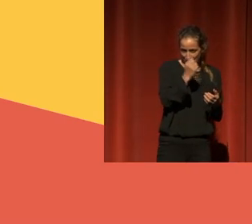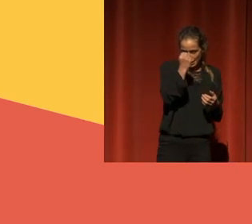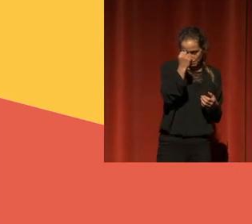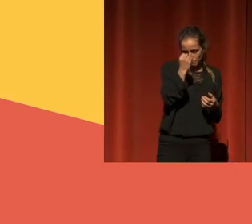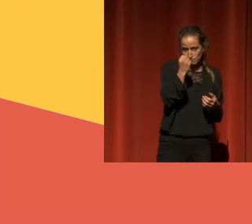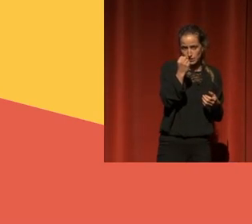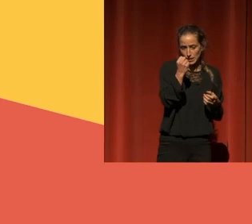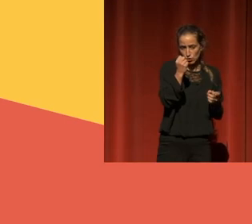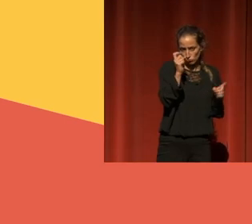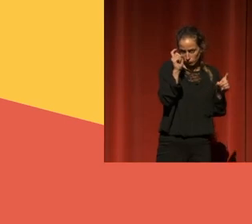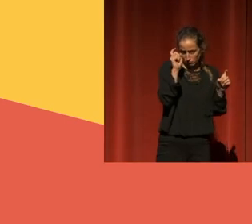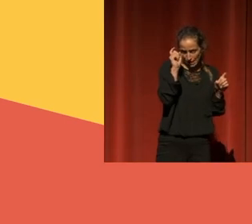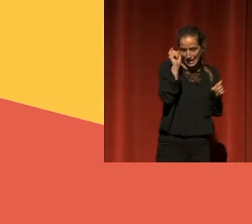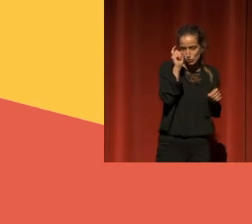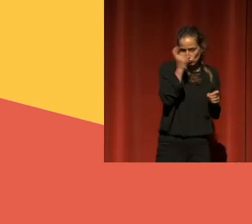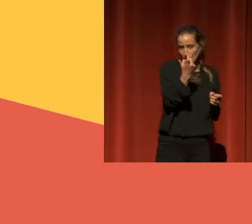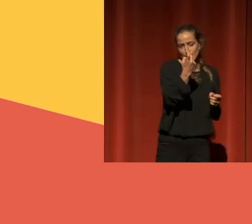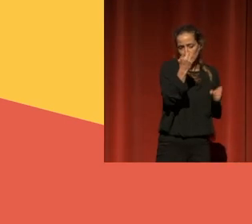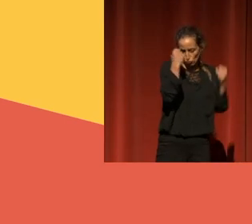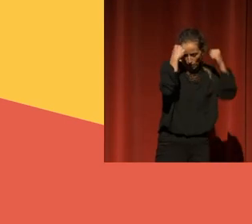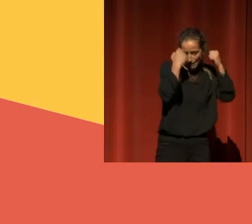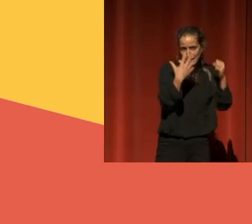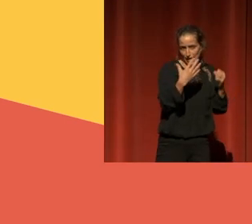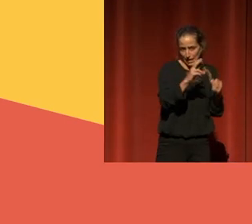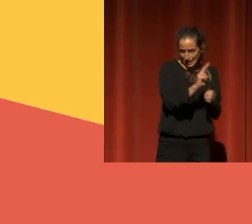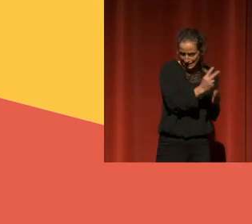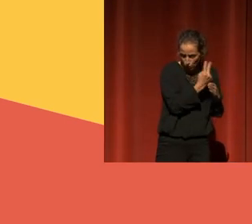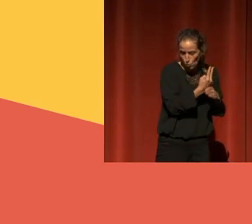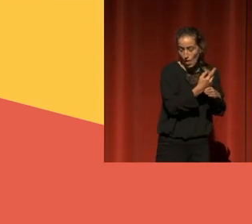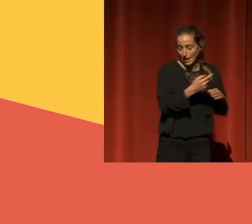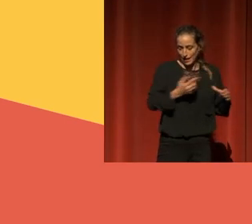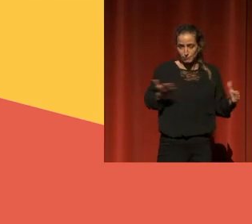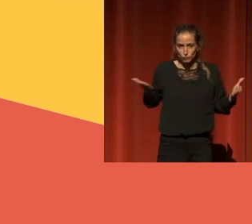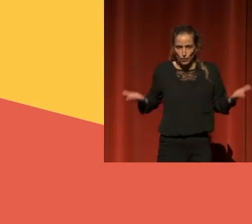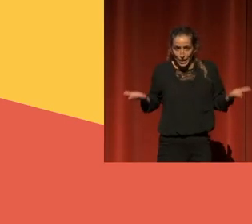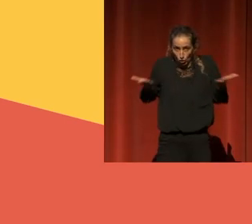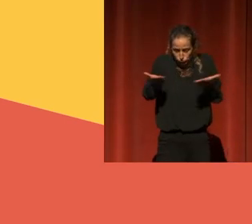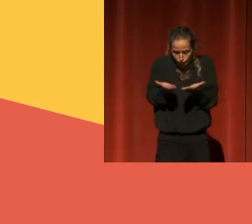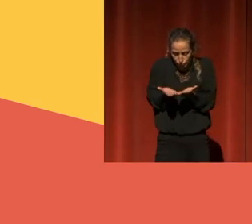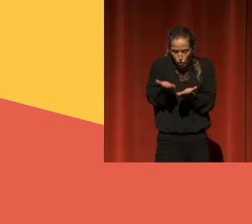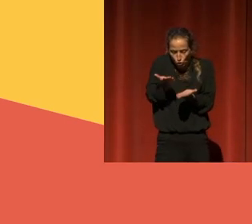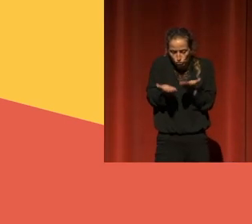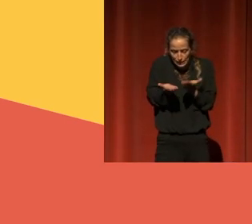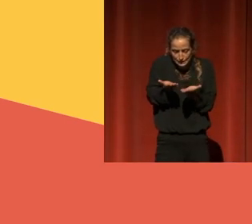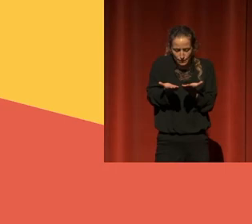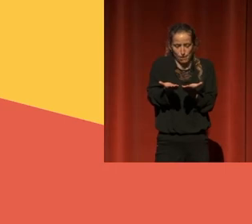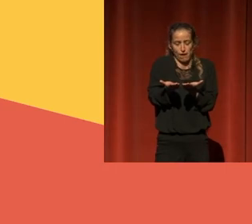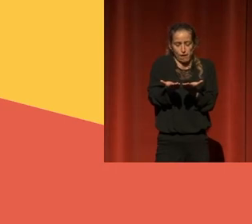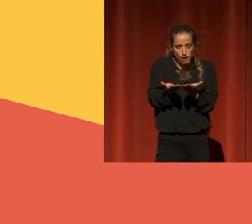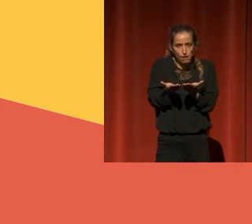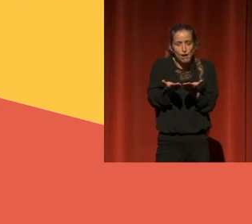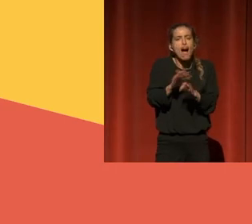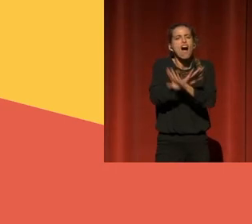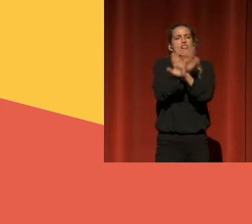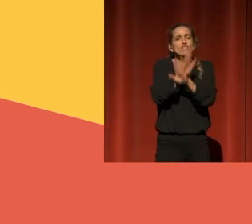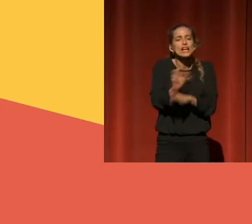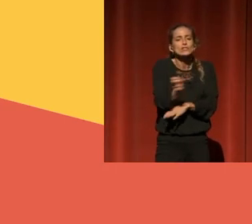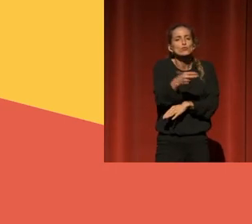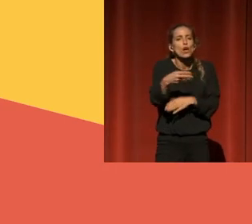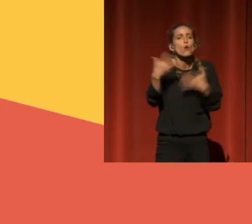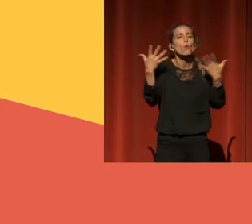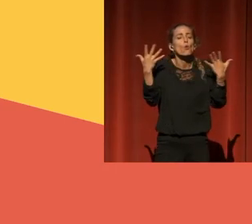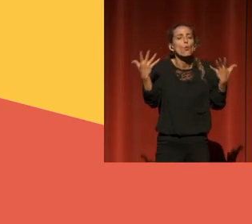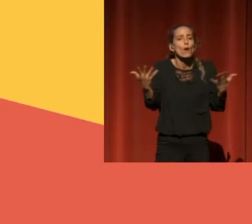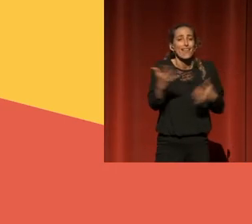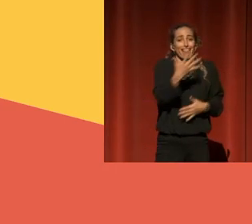secundaria eh vino eh los resultados obtenidos son que el